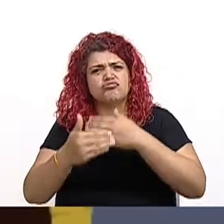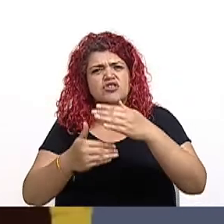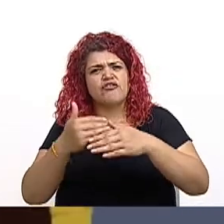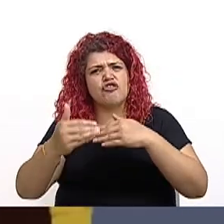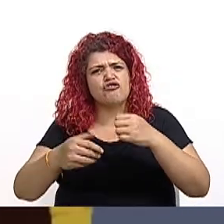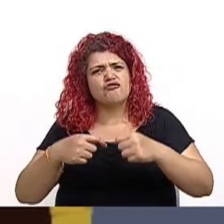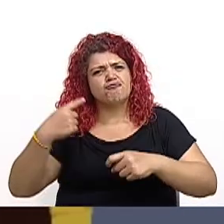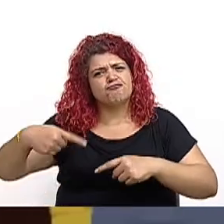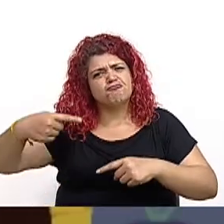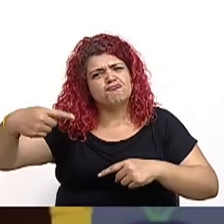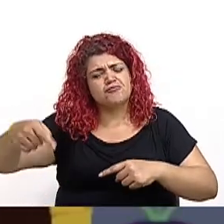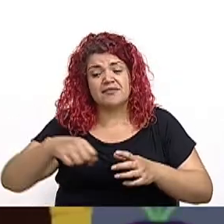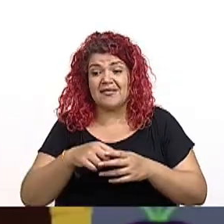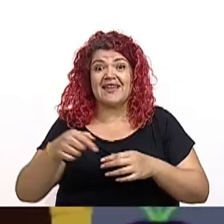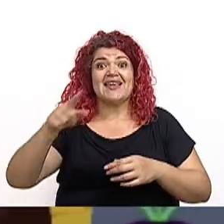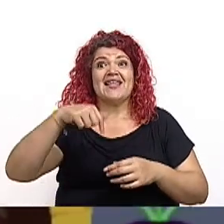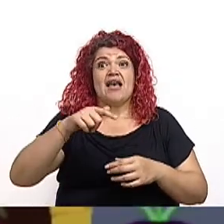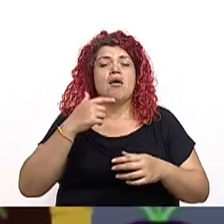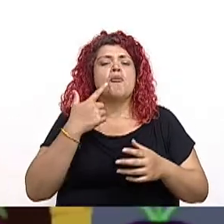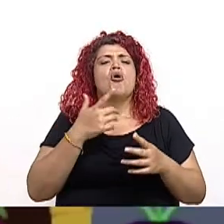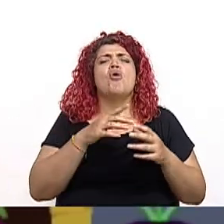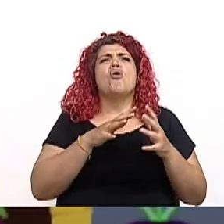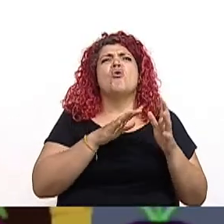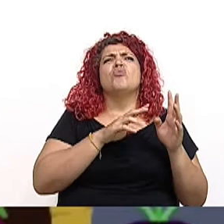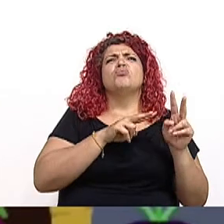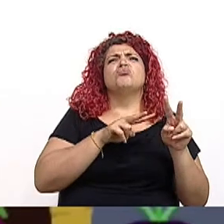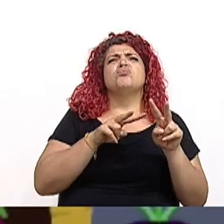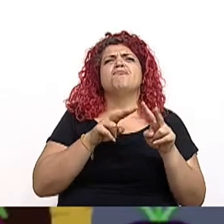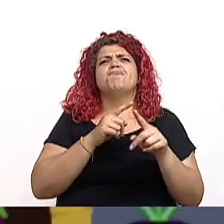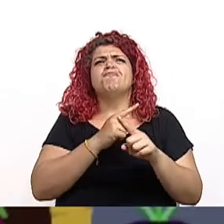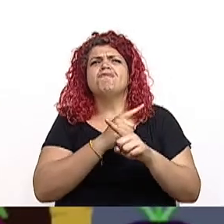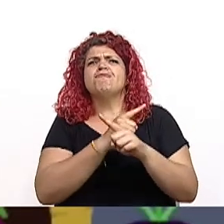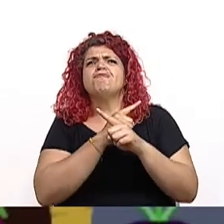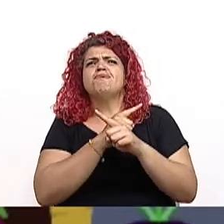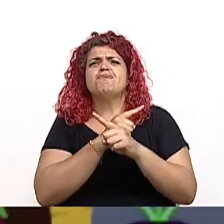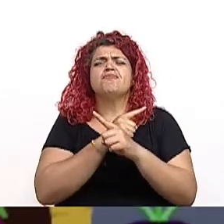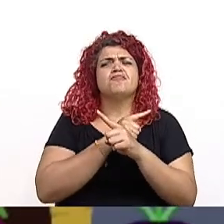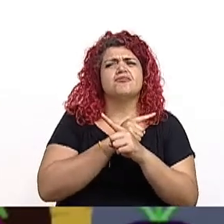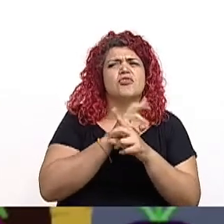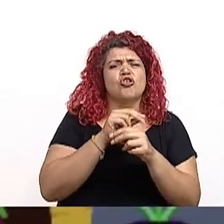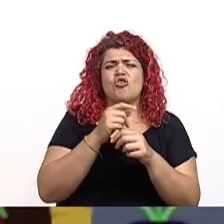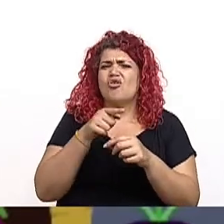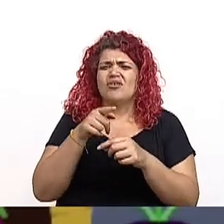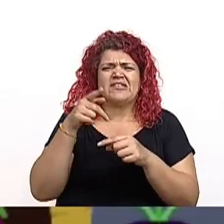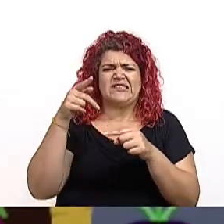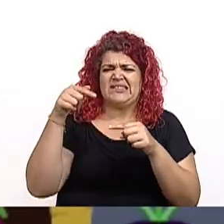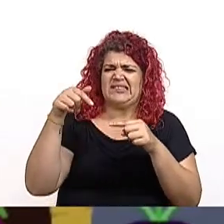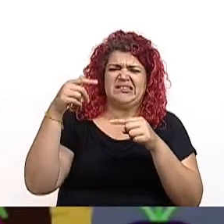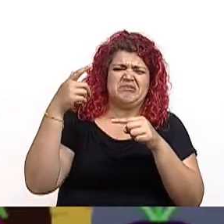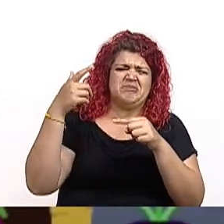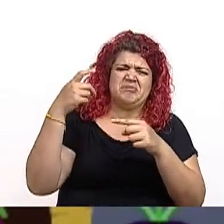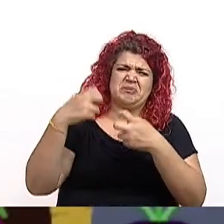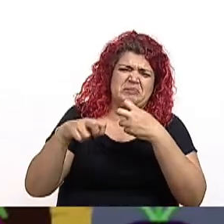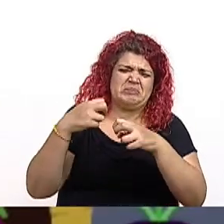medidas debe ponderar tanto medidas correctivas como precautorias para prevenir daños extremos e irreversibles que protejan a la población